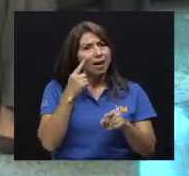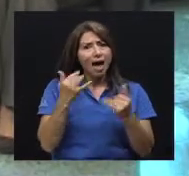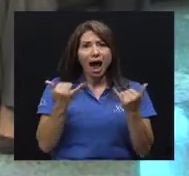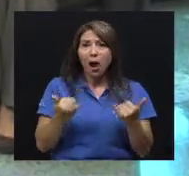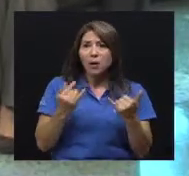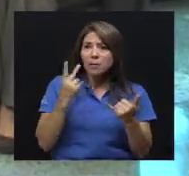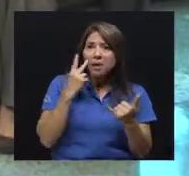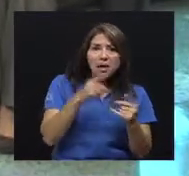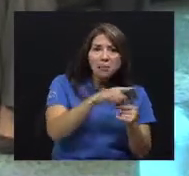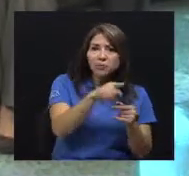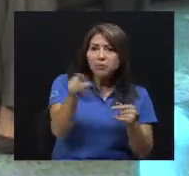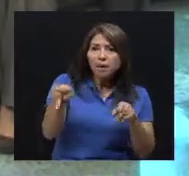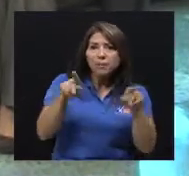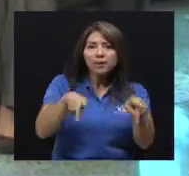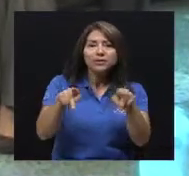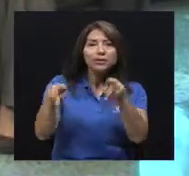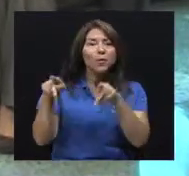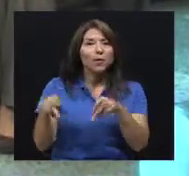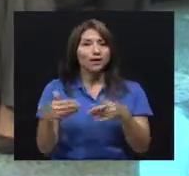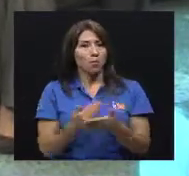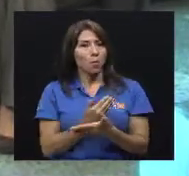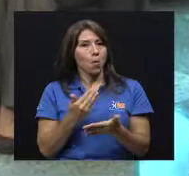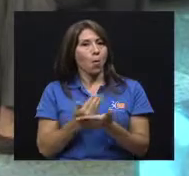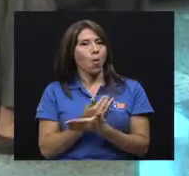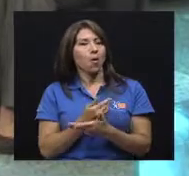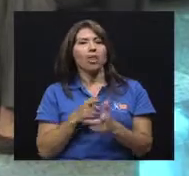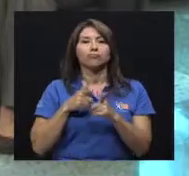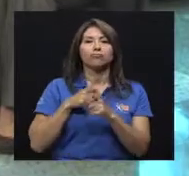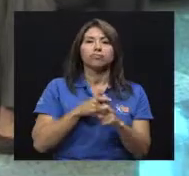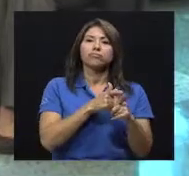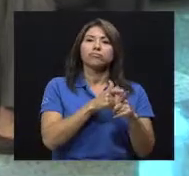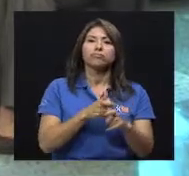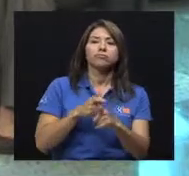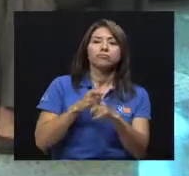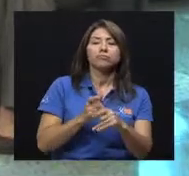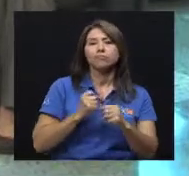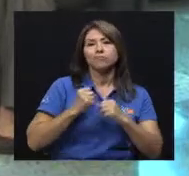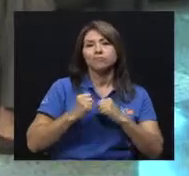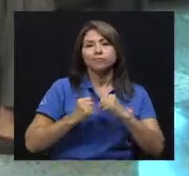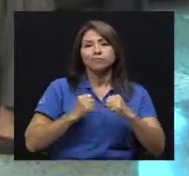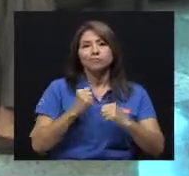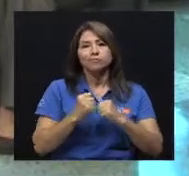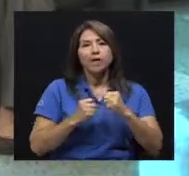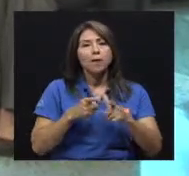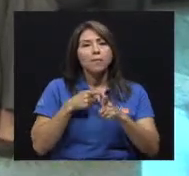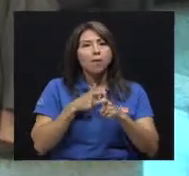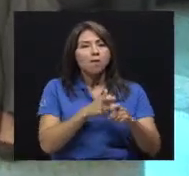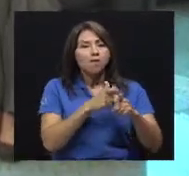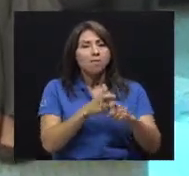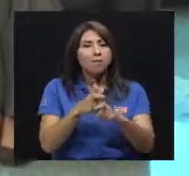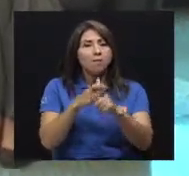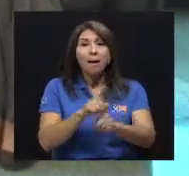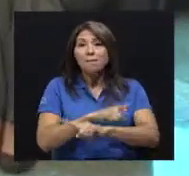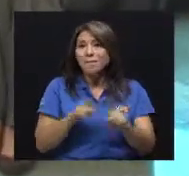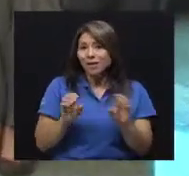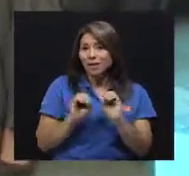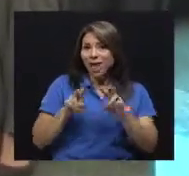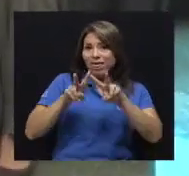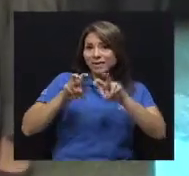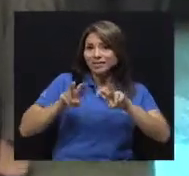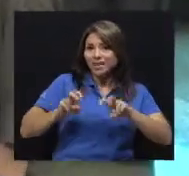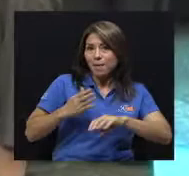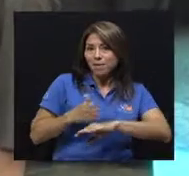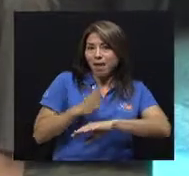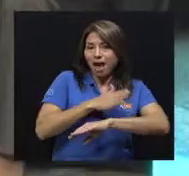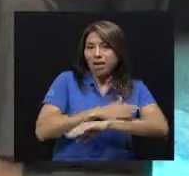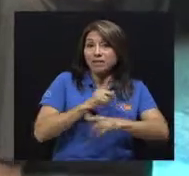que hay personas que corren mucho, ¿verdad? Como que está muy de moda el hecho de correr, pero sin hacer un examen previo. Y se ha hablado mucho